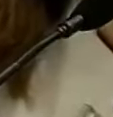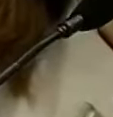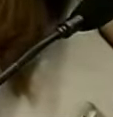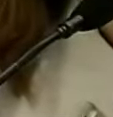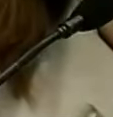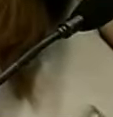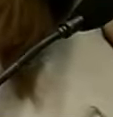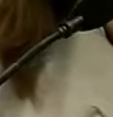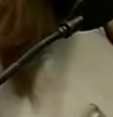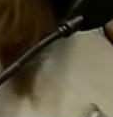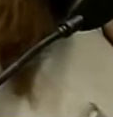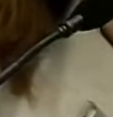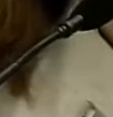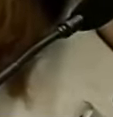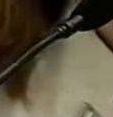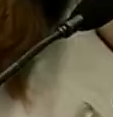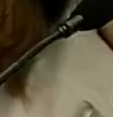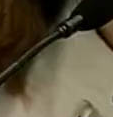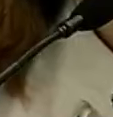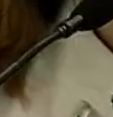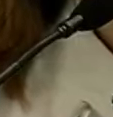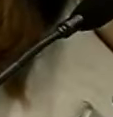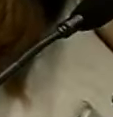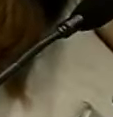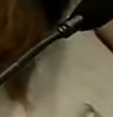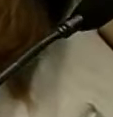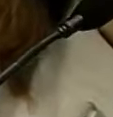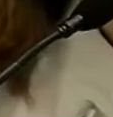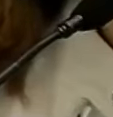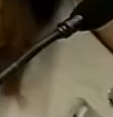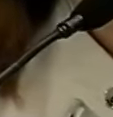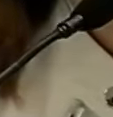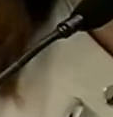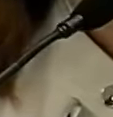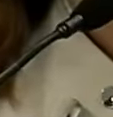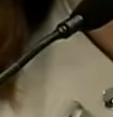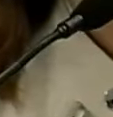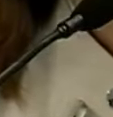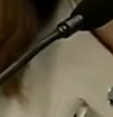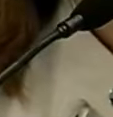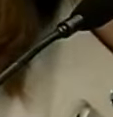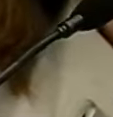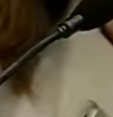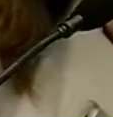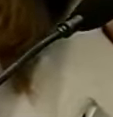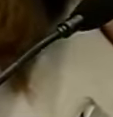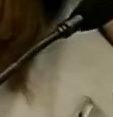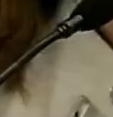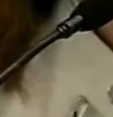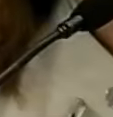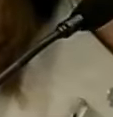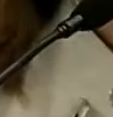la Constitución establece y no pueden tener ningún tipo de visita que no sea la visita